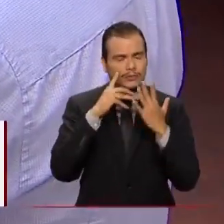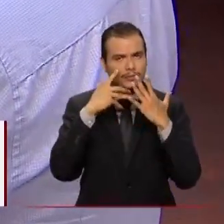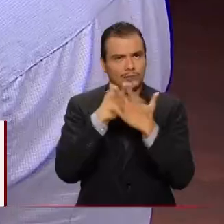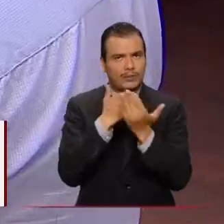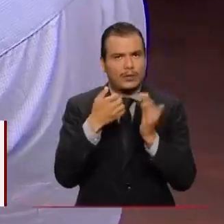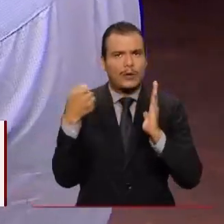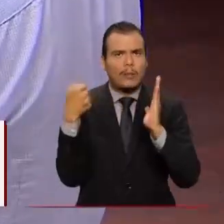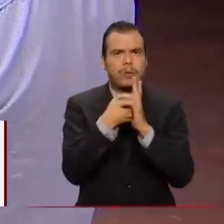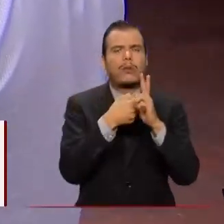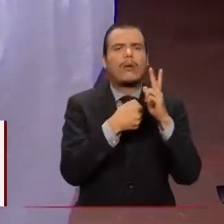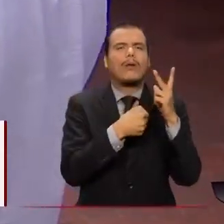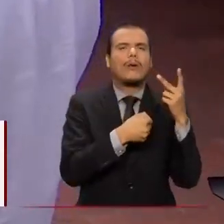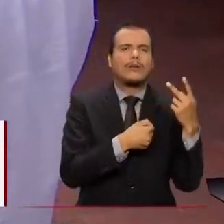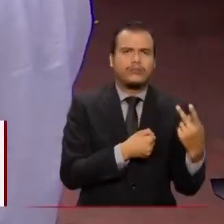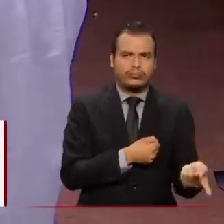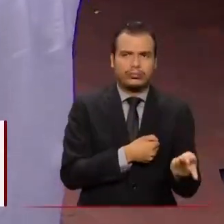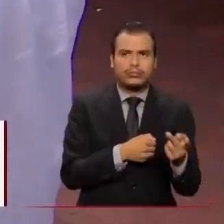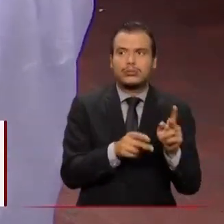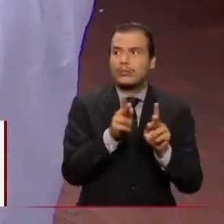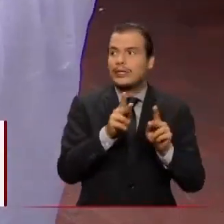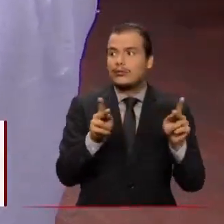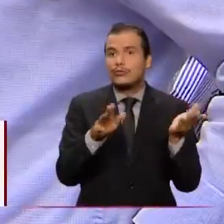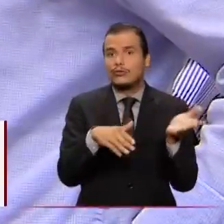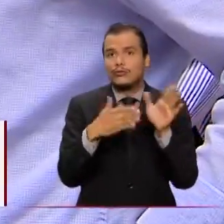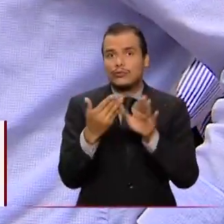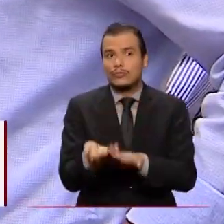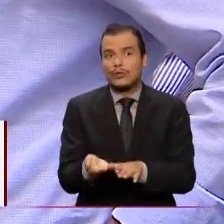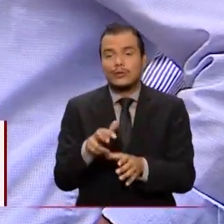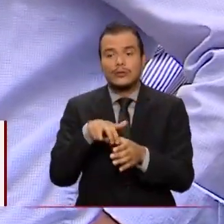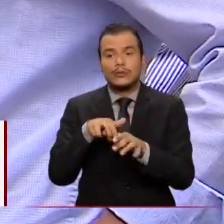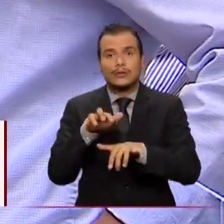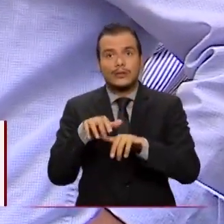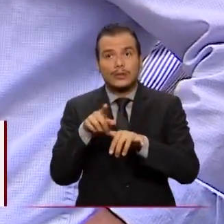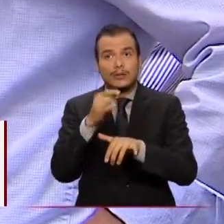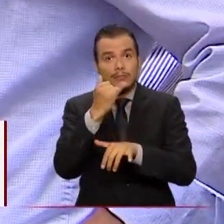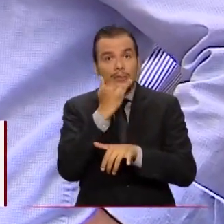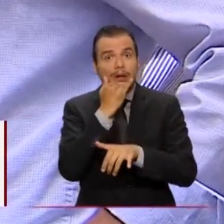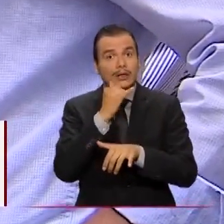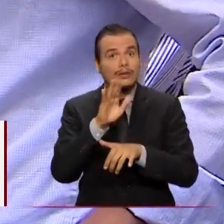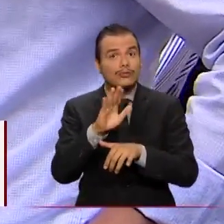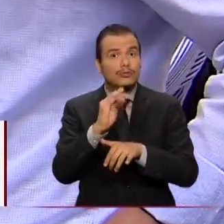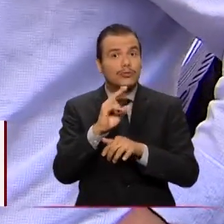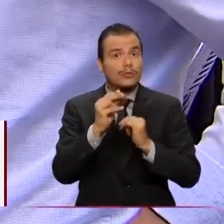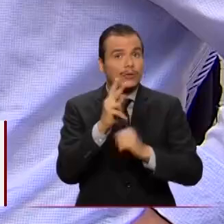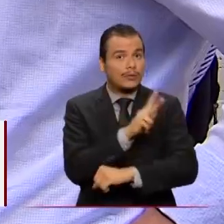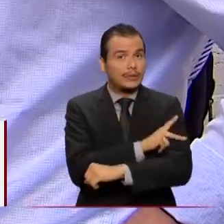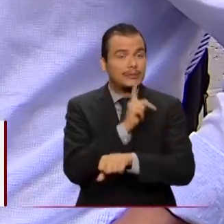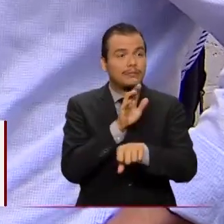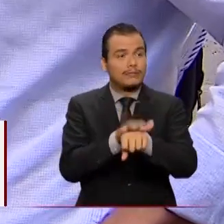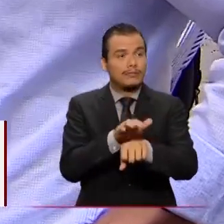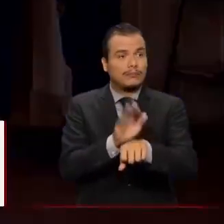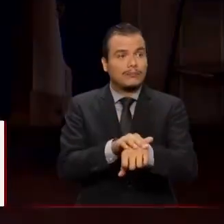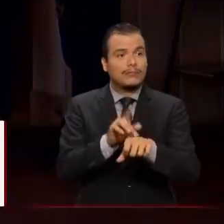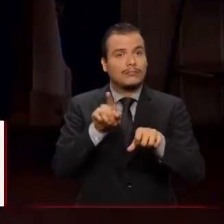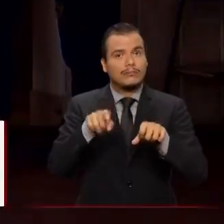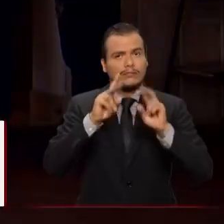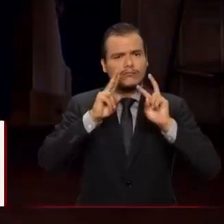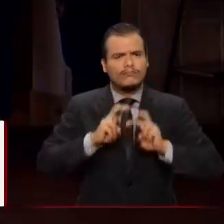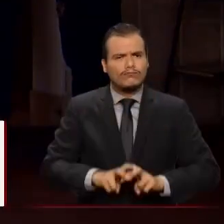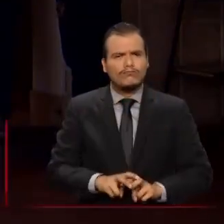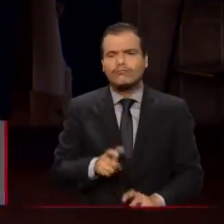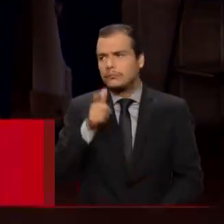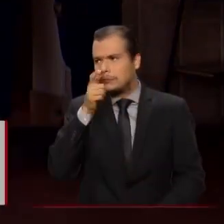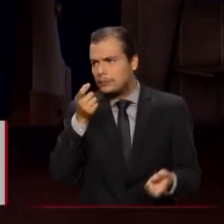se habría registrado una omisión de algunos funcionarios de la Secretaría de Movilidad. Los controles, efectivamente,